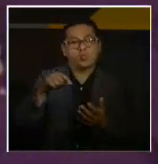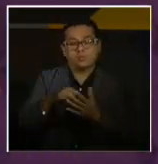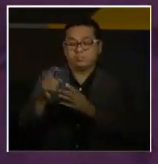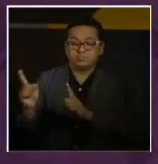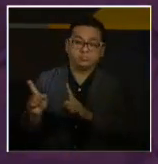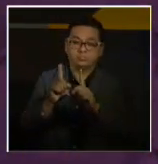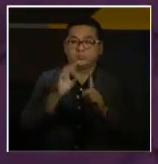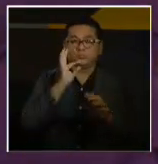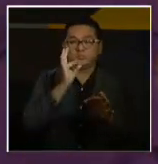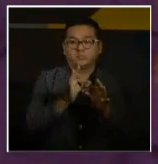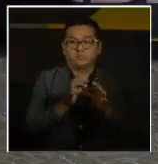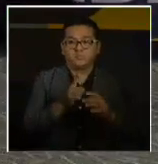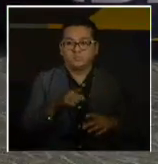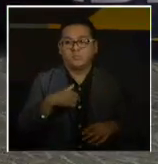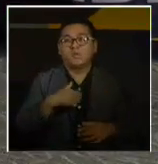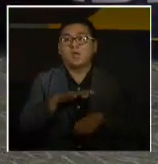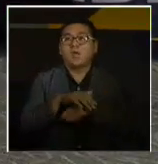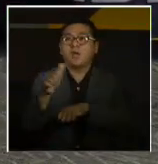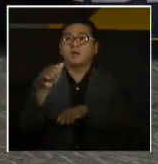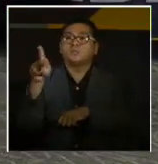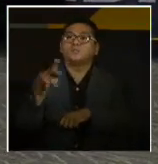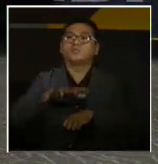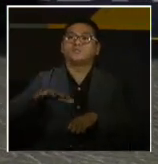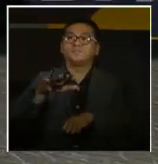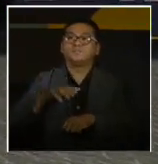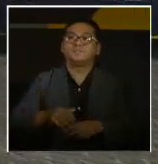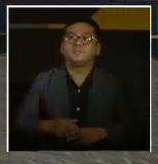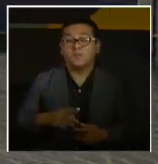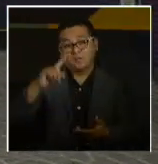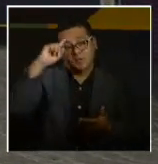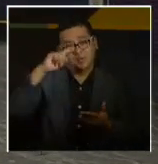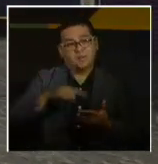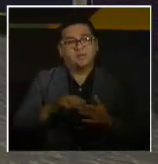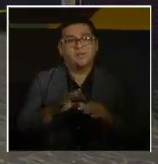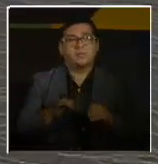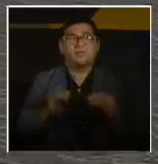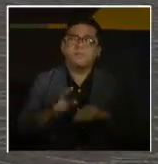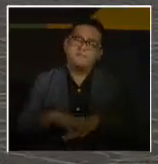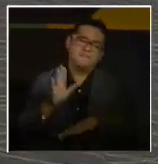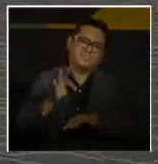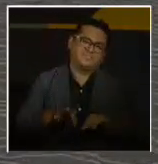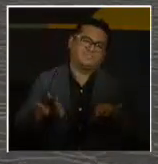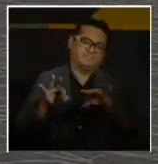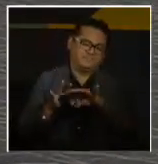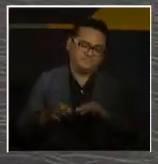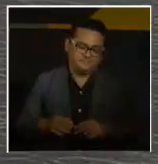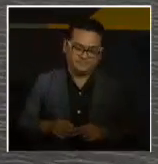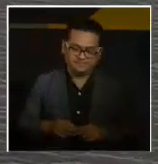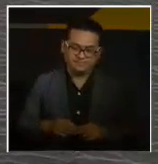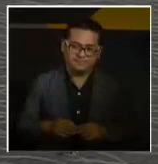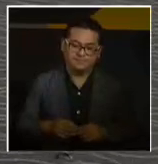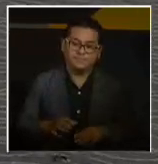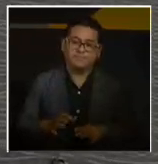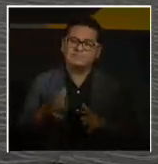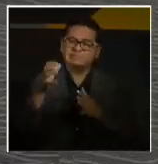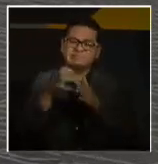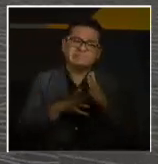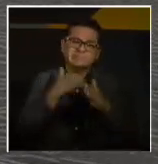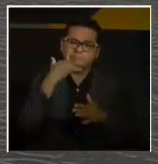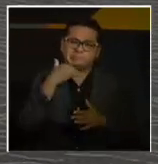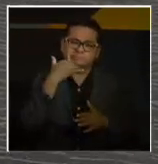los cargos de la administración pública. Yo creo que esa es una de las formas más importantes. La